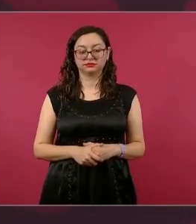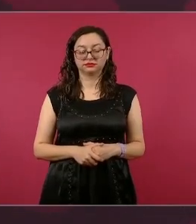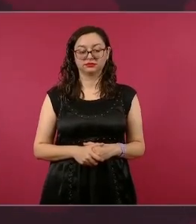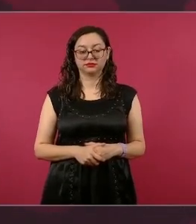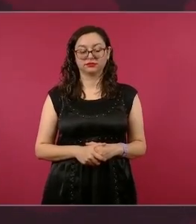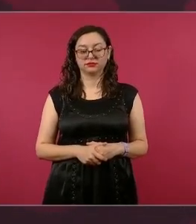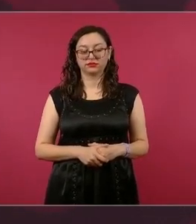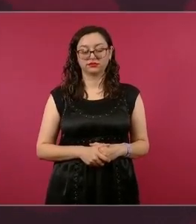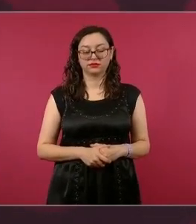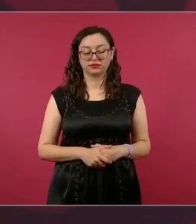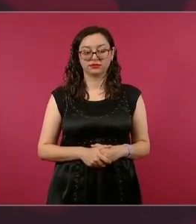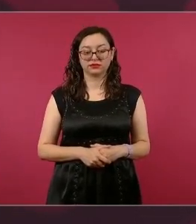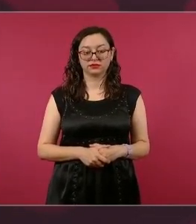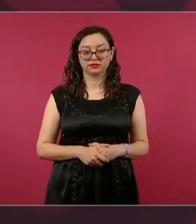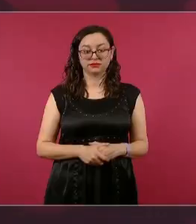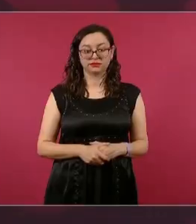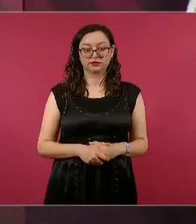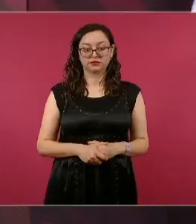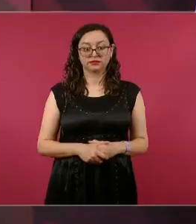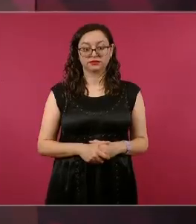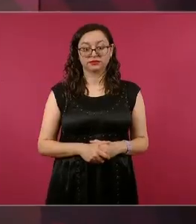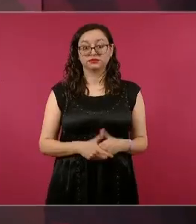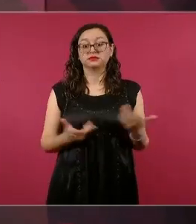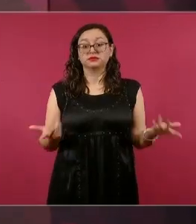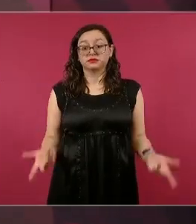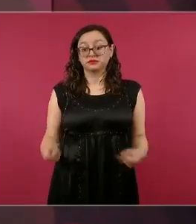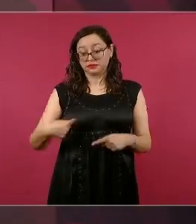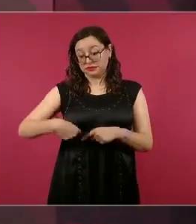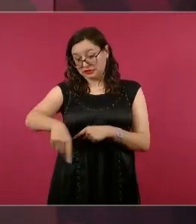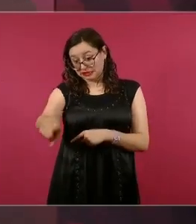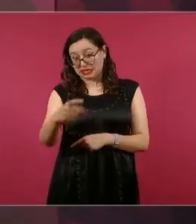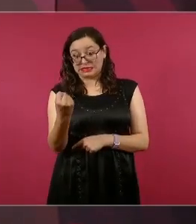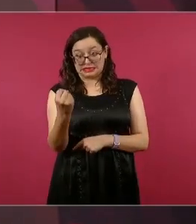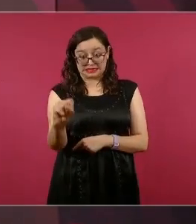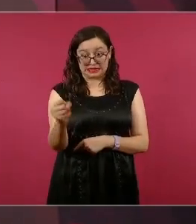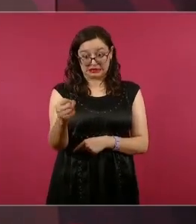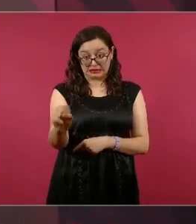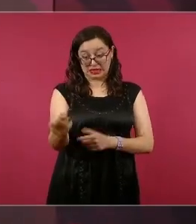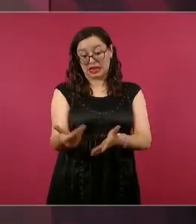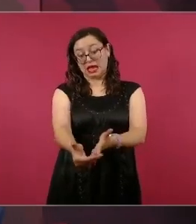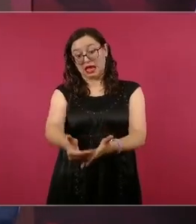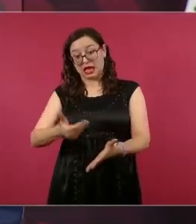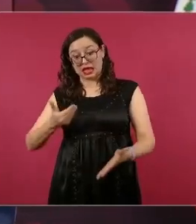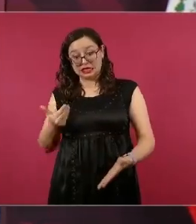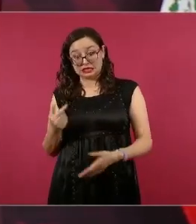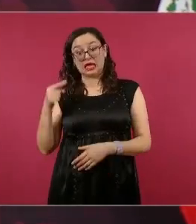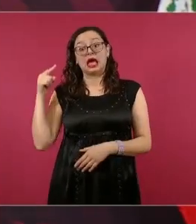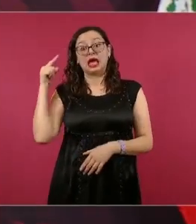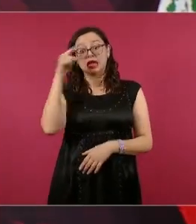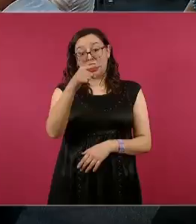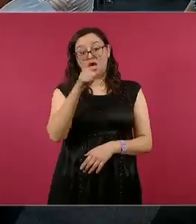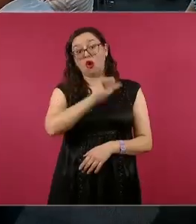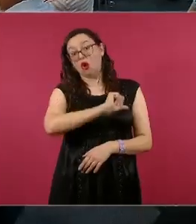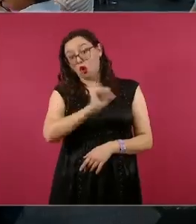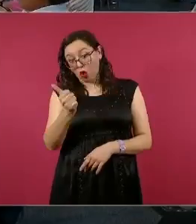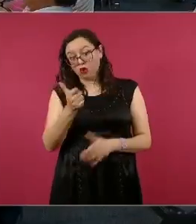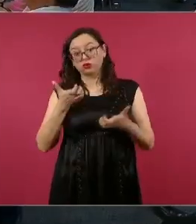Y antes de que yo termine, voy a inaugurar un camino